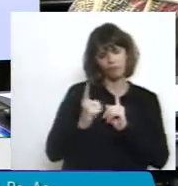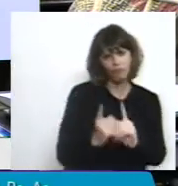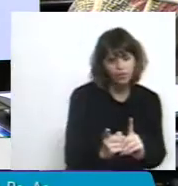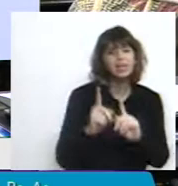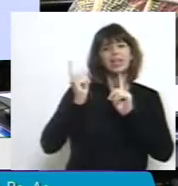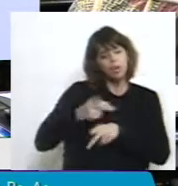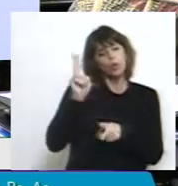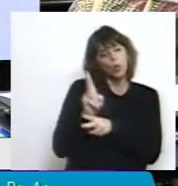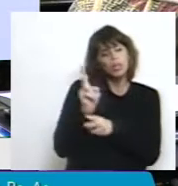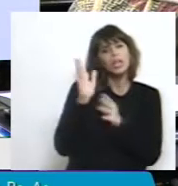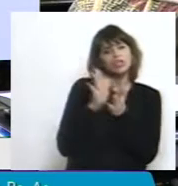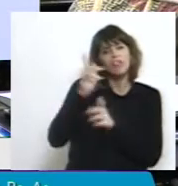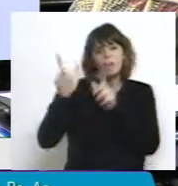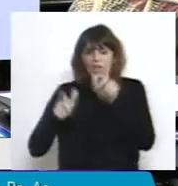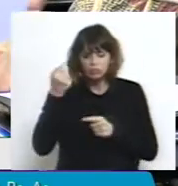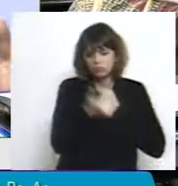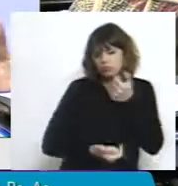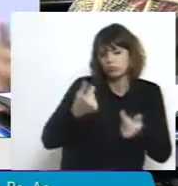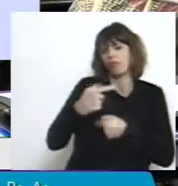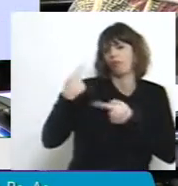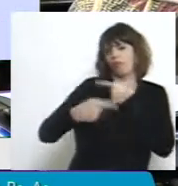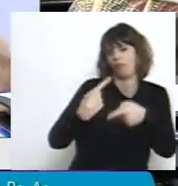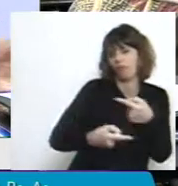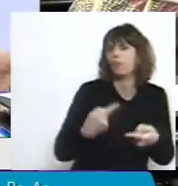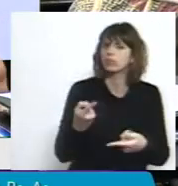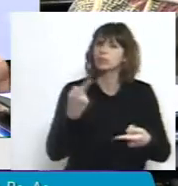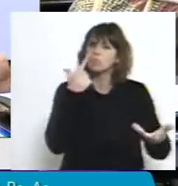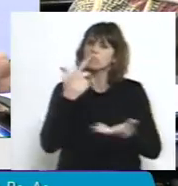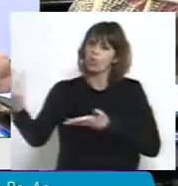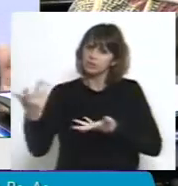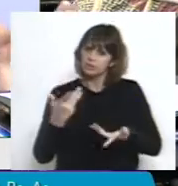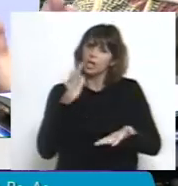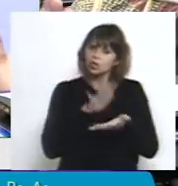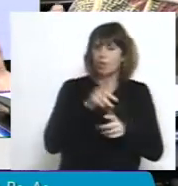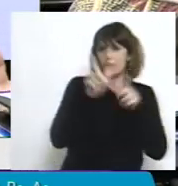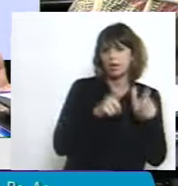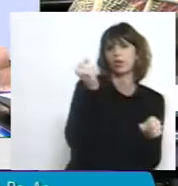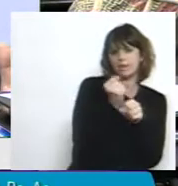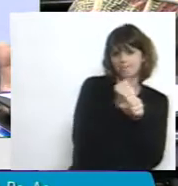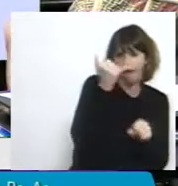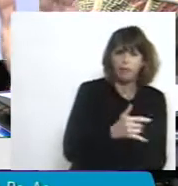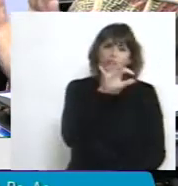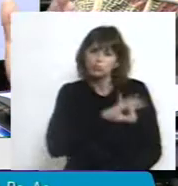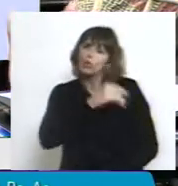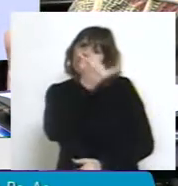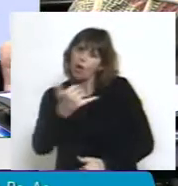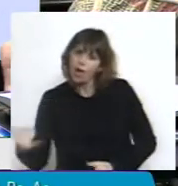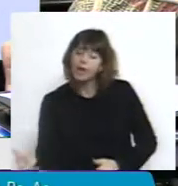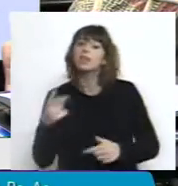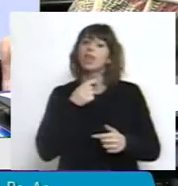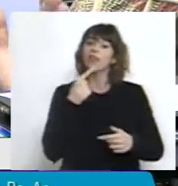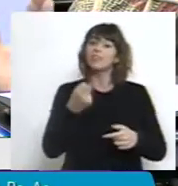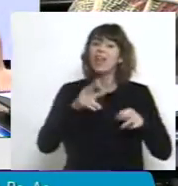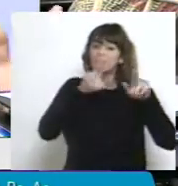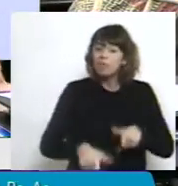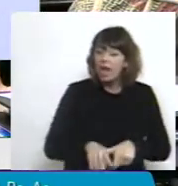el consumo interno, que se refleja en el empleo y en el salario. Quiere decir que esta política fiscal ha sido consistente